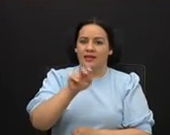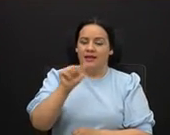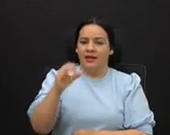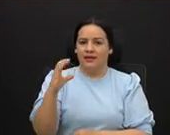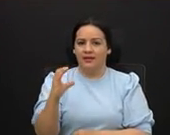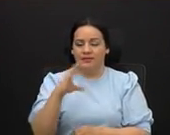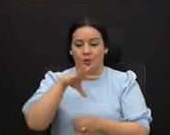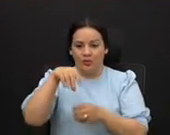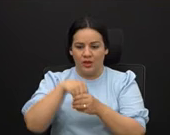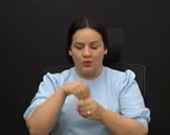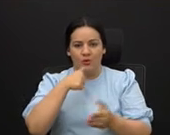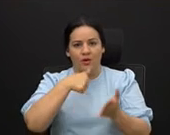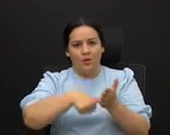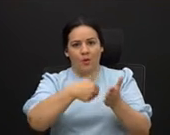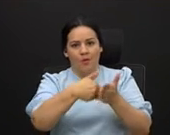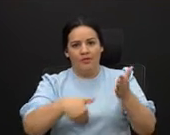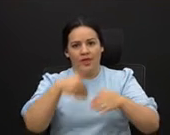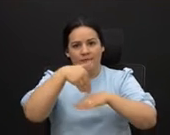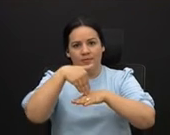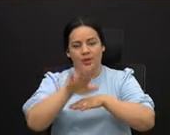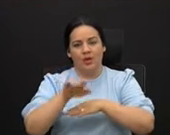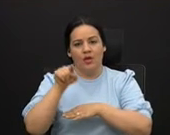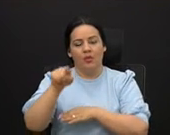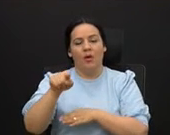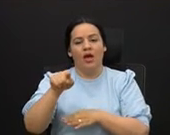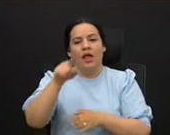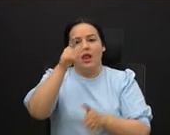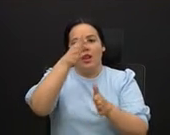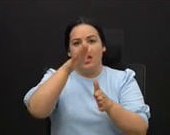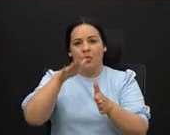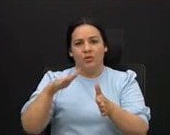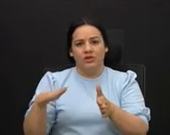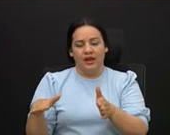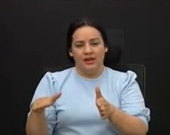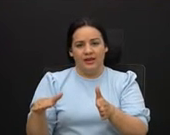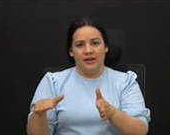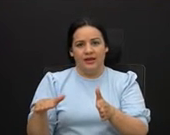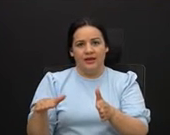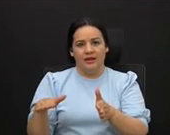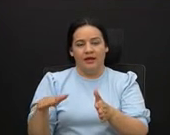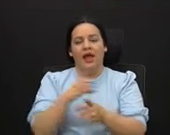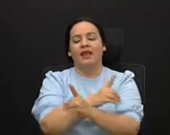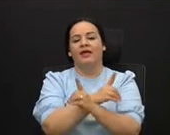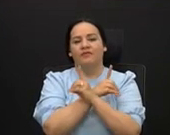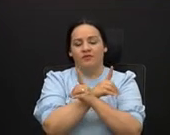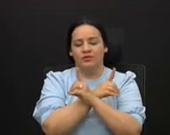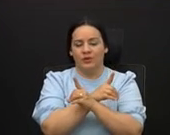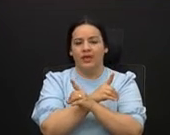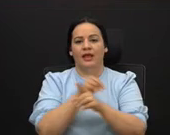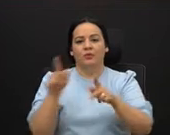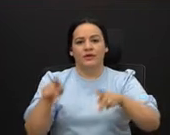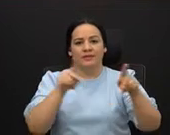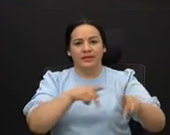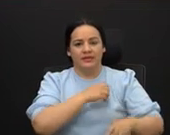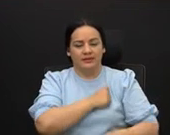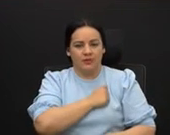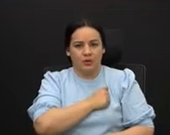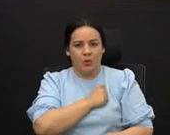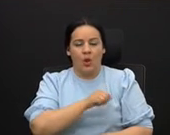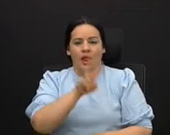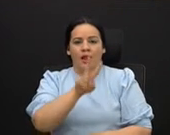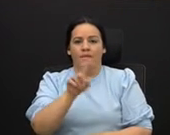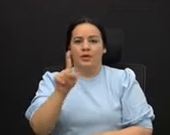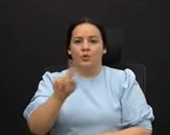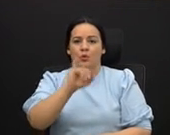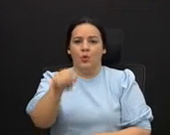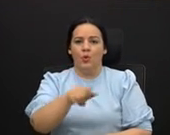en el oficio enviado a la Contraloría de los Habitantes, Defensoría de los Habitantes, perdón, el 21